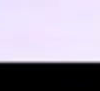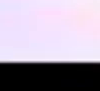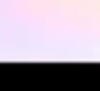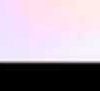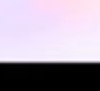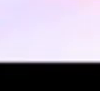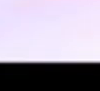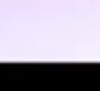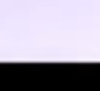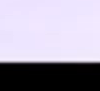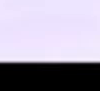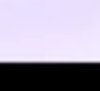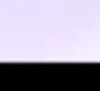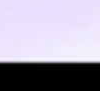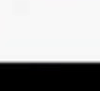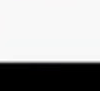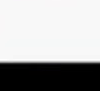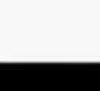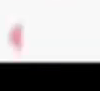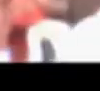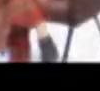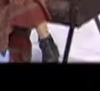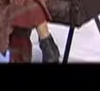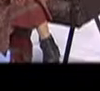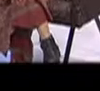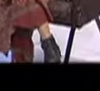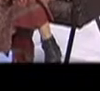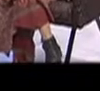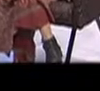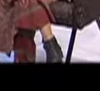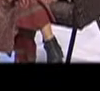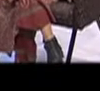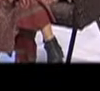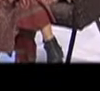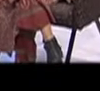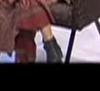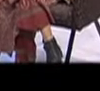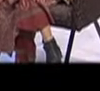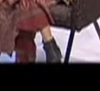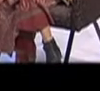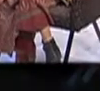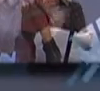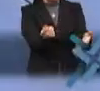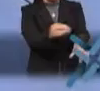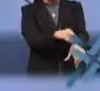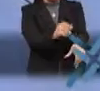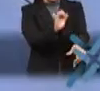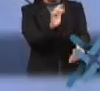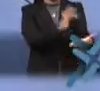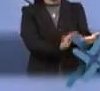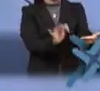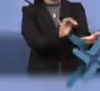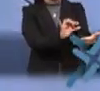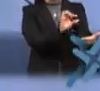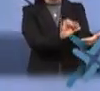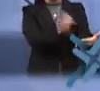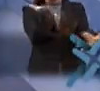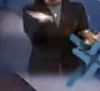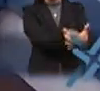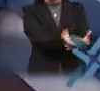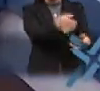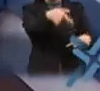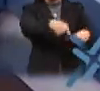hacemos ahí es que yo leo un fragmento muy pequeño de un texto, de un autor, con cualquier pretexto, y